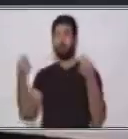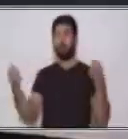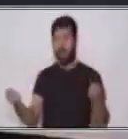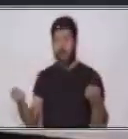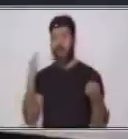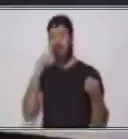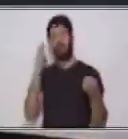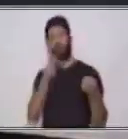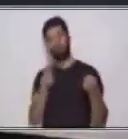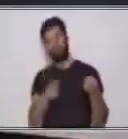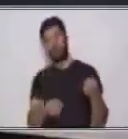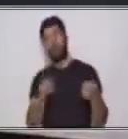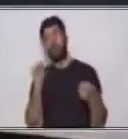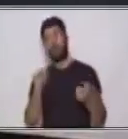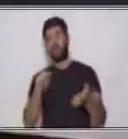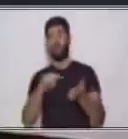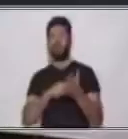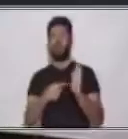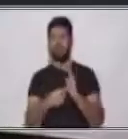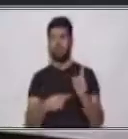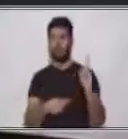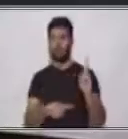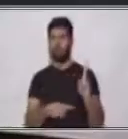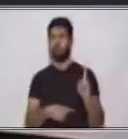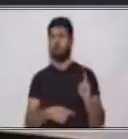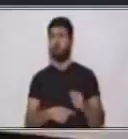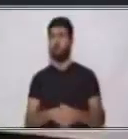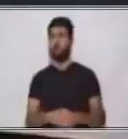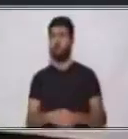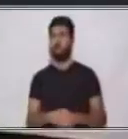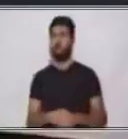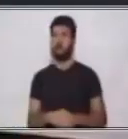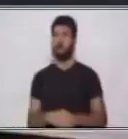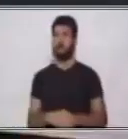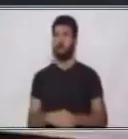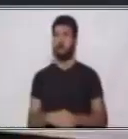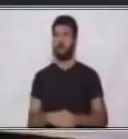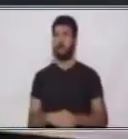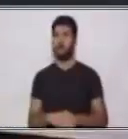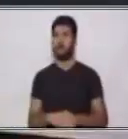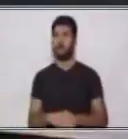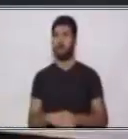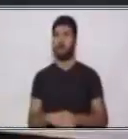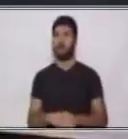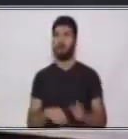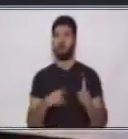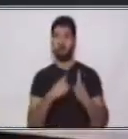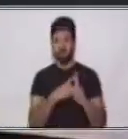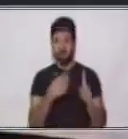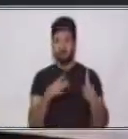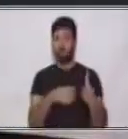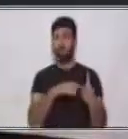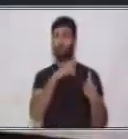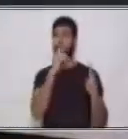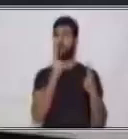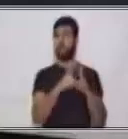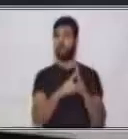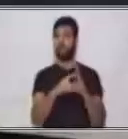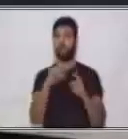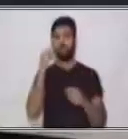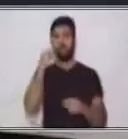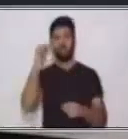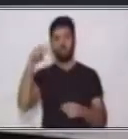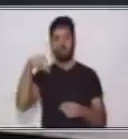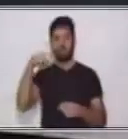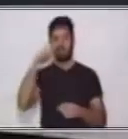fin, eso es la lectura extensiva, aquella lectura que usted quiera leer de manera voluntaria. Dentro de la